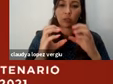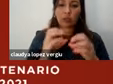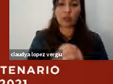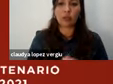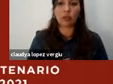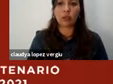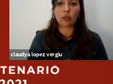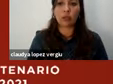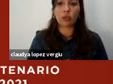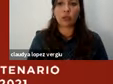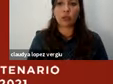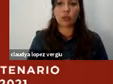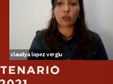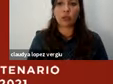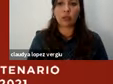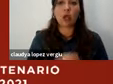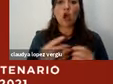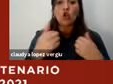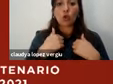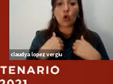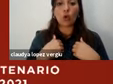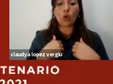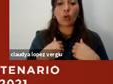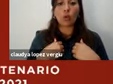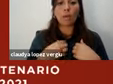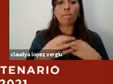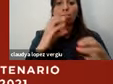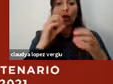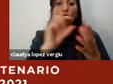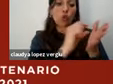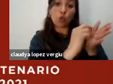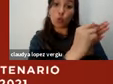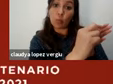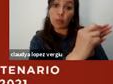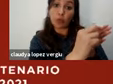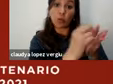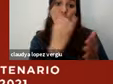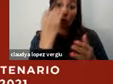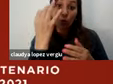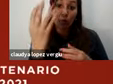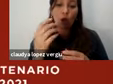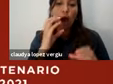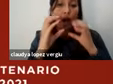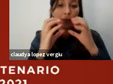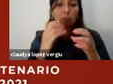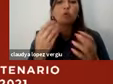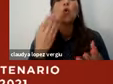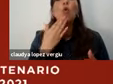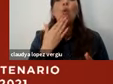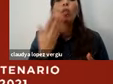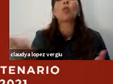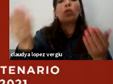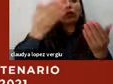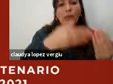momento está encargada yo, directamente contratan con mi número. Hacemos una coordinación cuándo, en qué